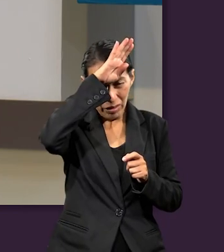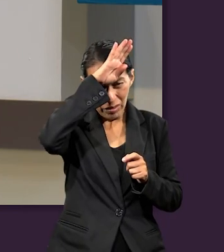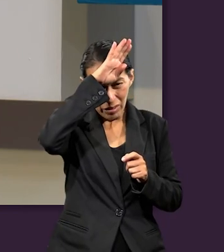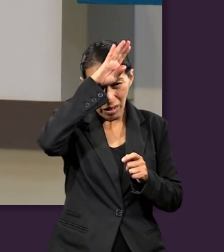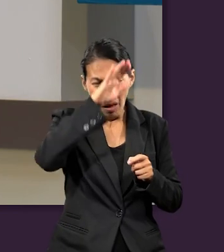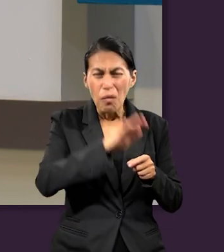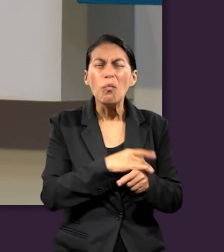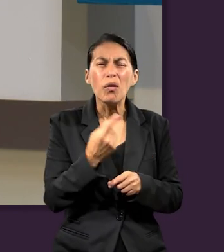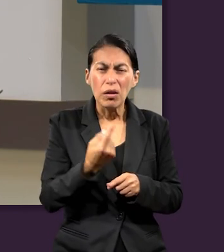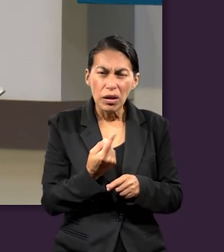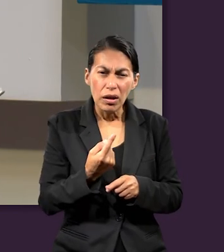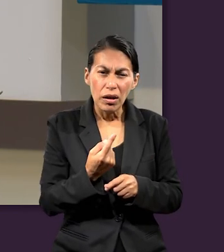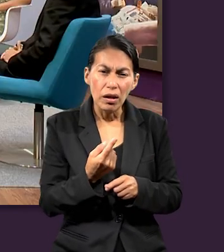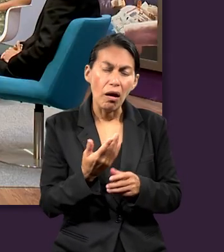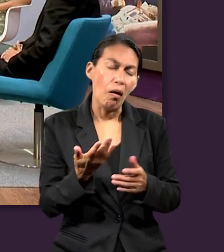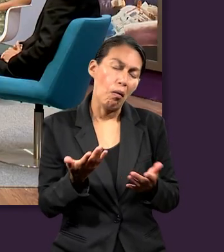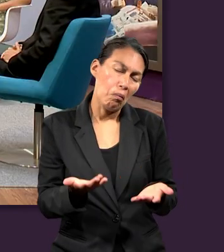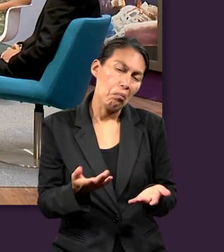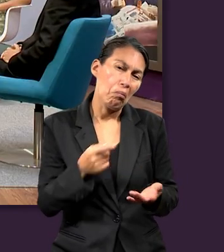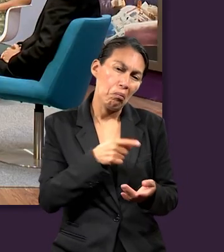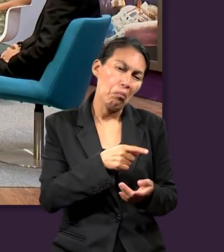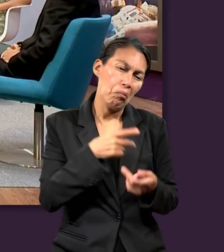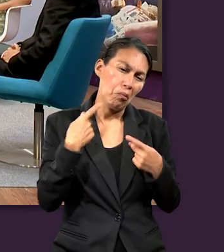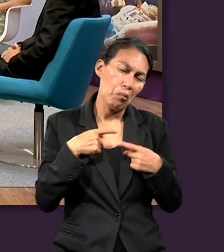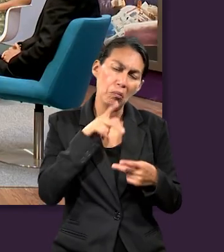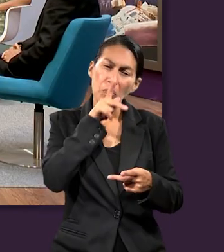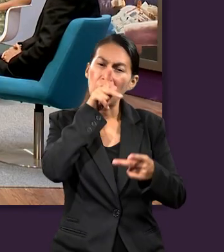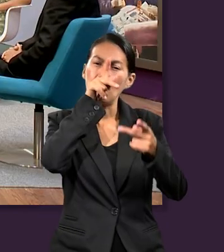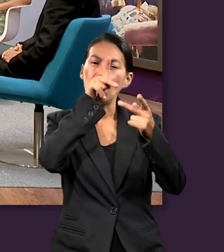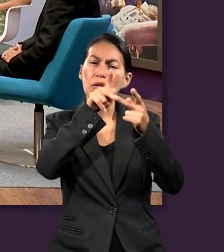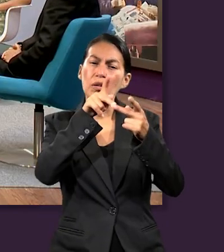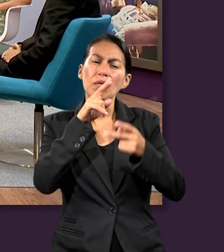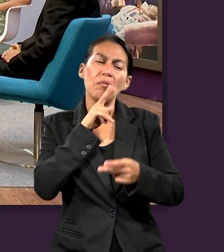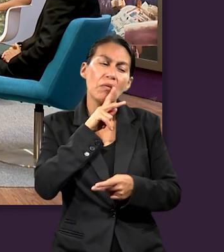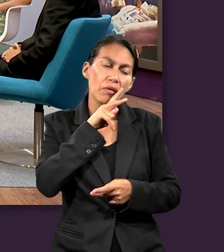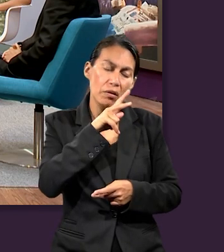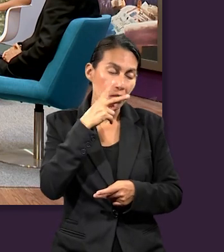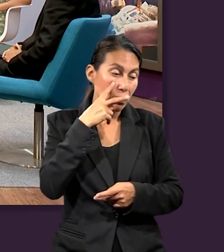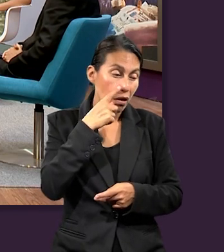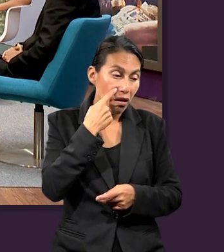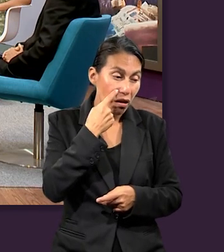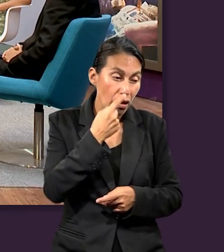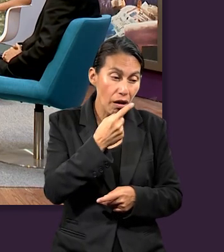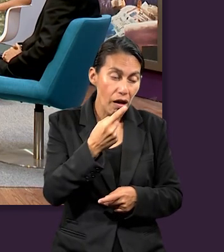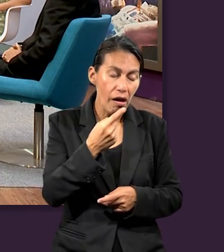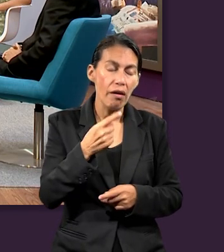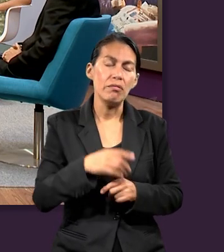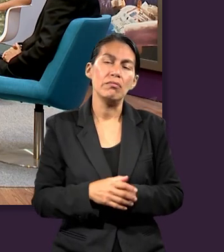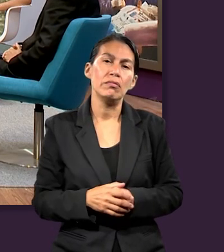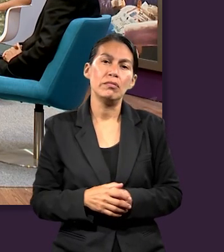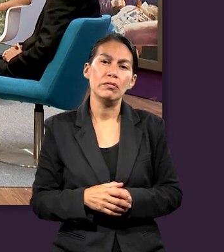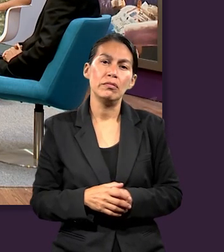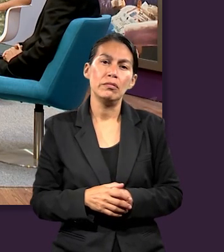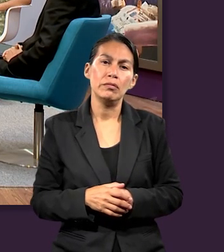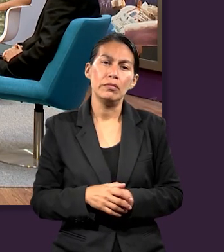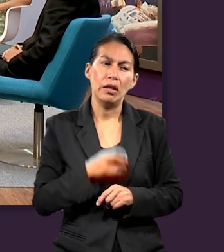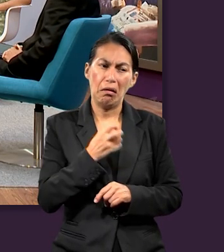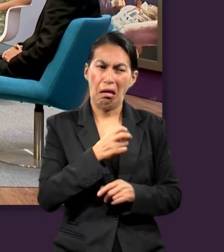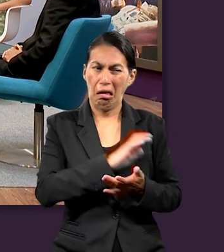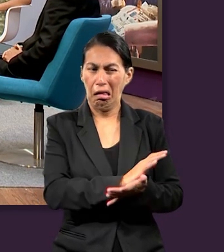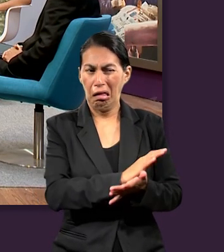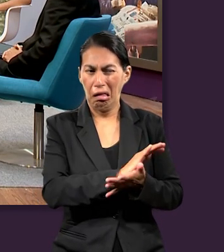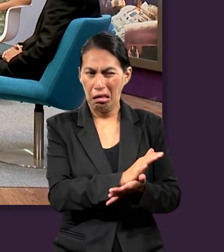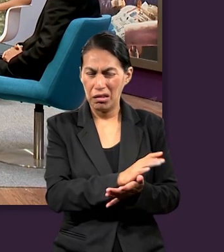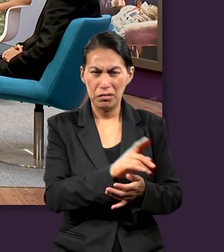porque usa la figura de la bestia bueno porque es la forma como los profetas lo visualizaron no tiene esto un